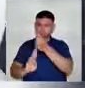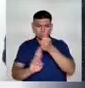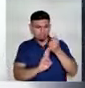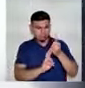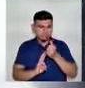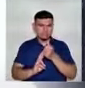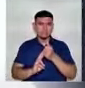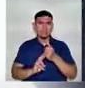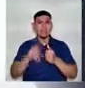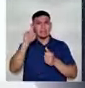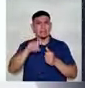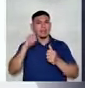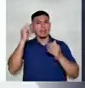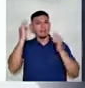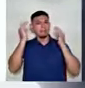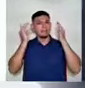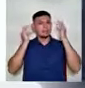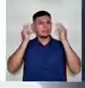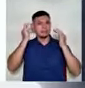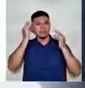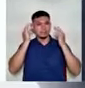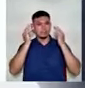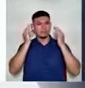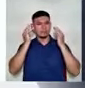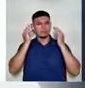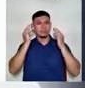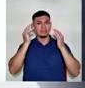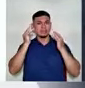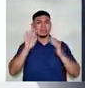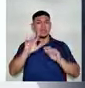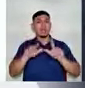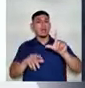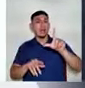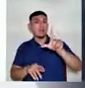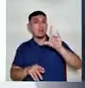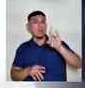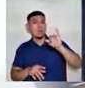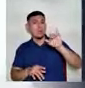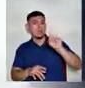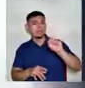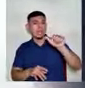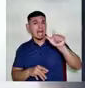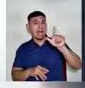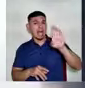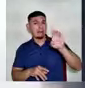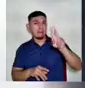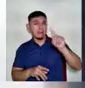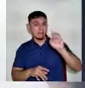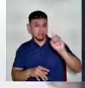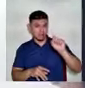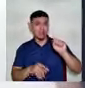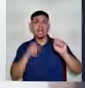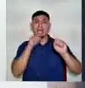de reflexionar, considerando que don Luis Alberto Sánchez ha sido tres veces